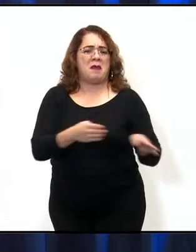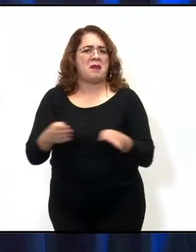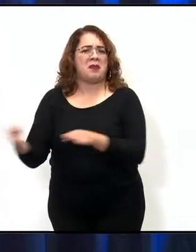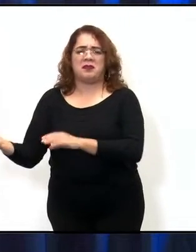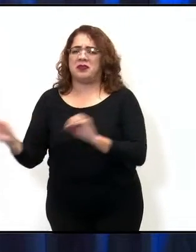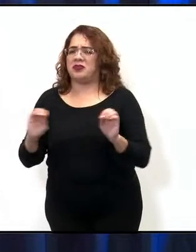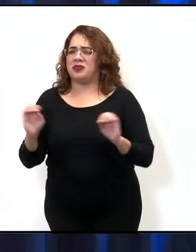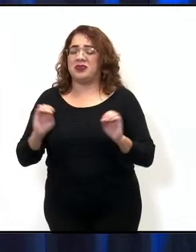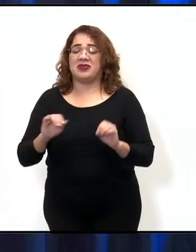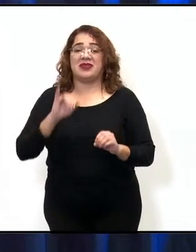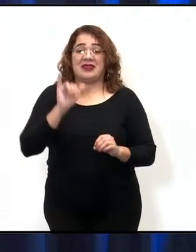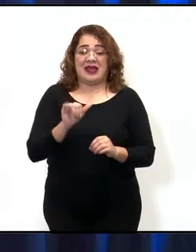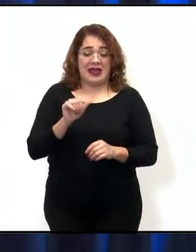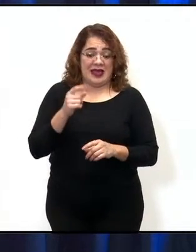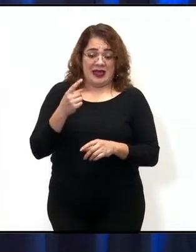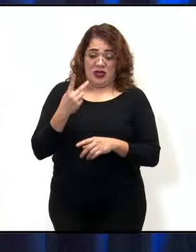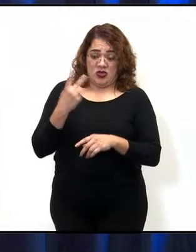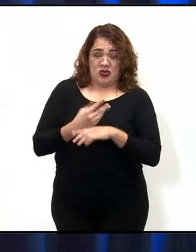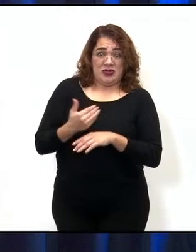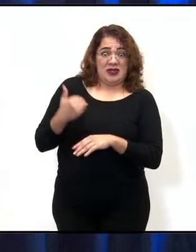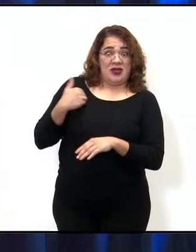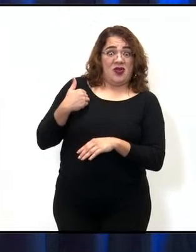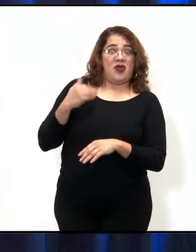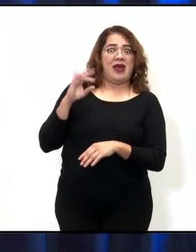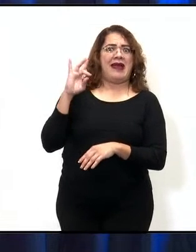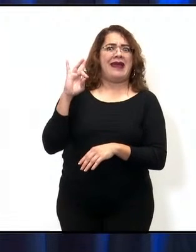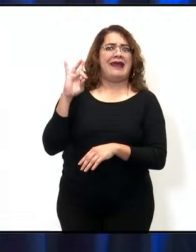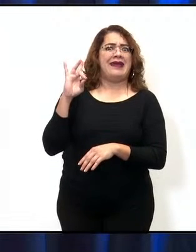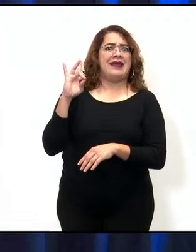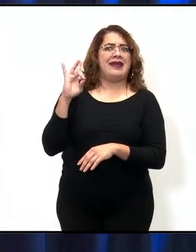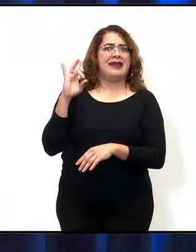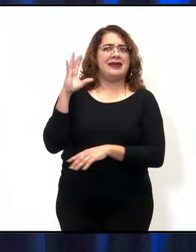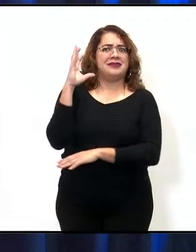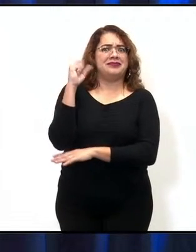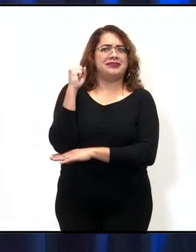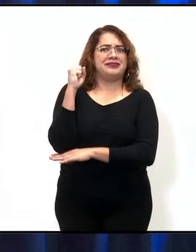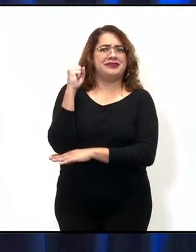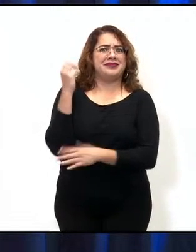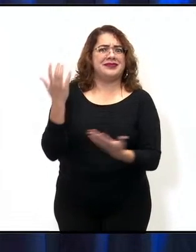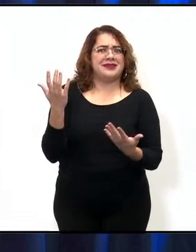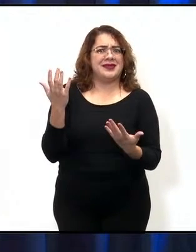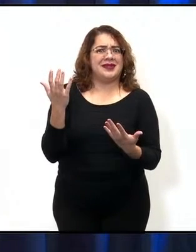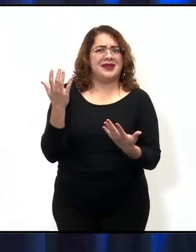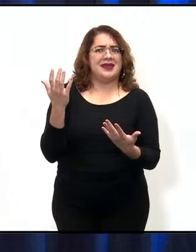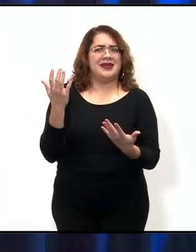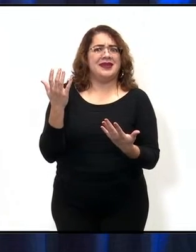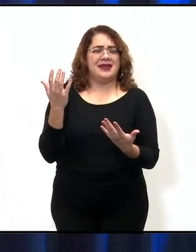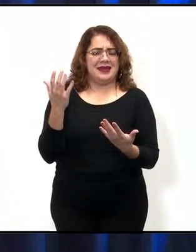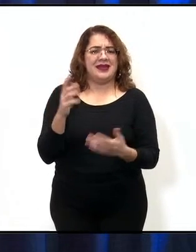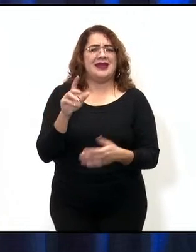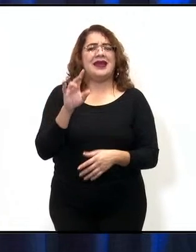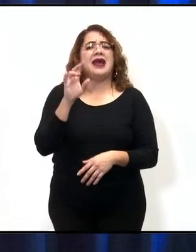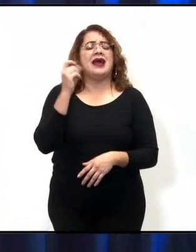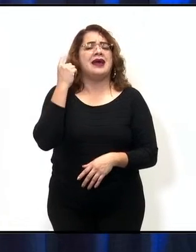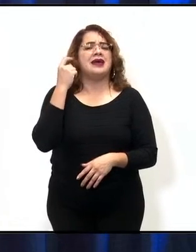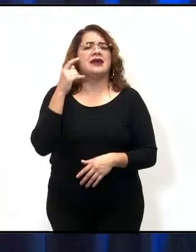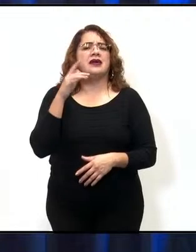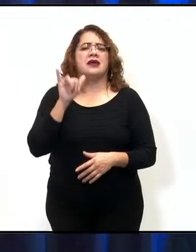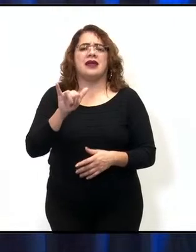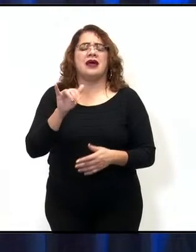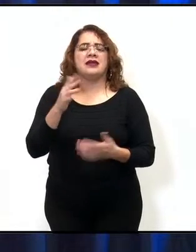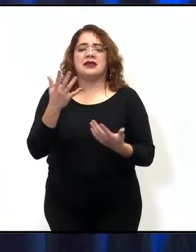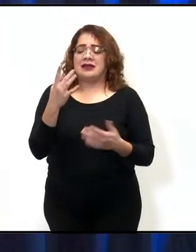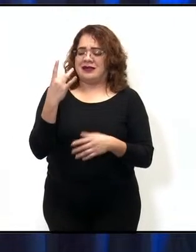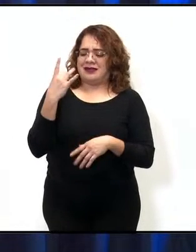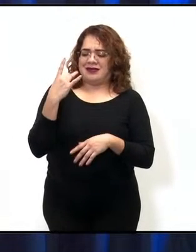récord anterior de muertes reportadas en un solo día que fue establecido hace 8 días de 7 muertes